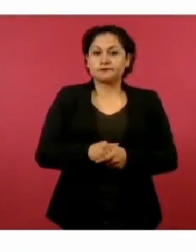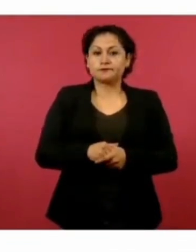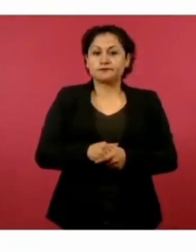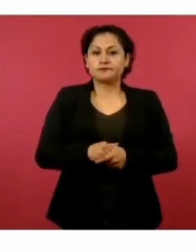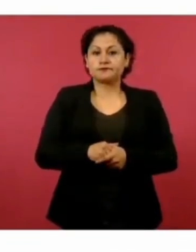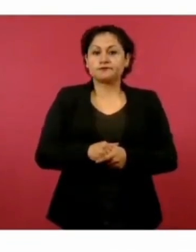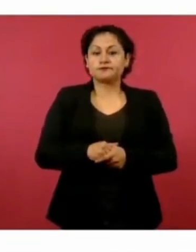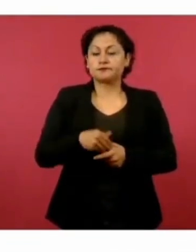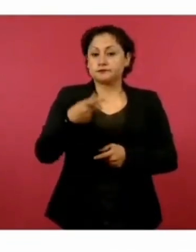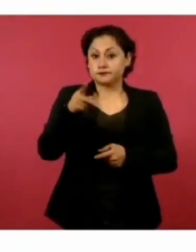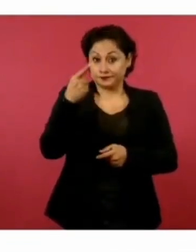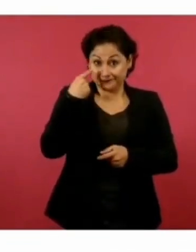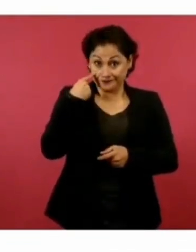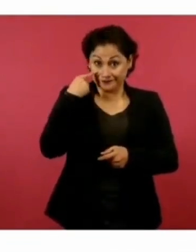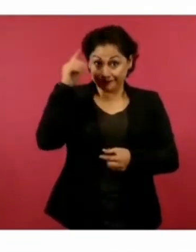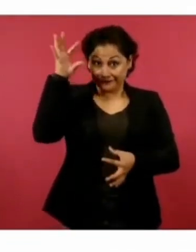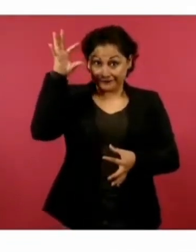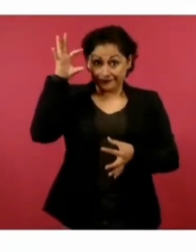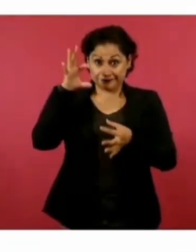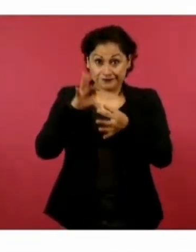estamos exactos.